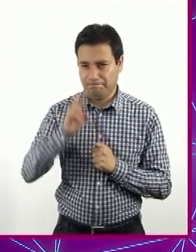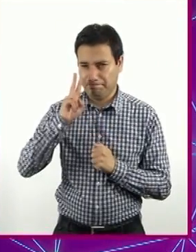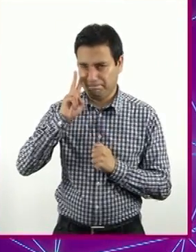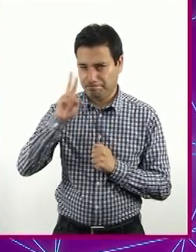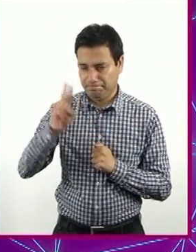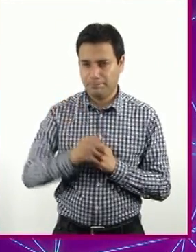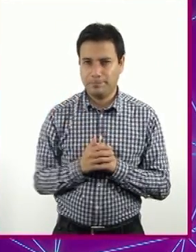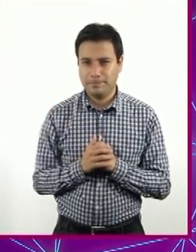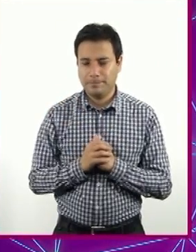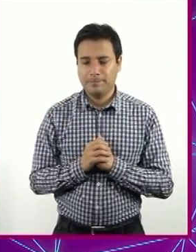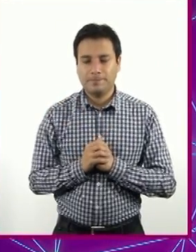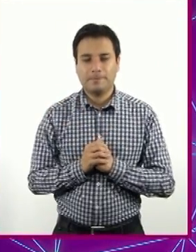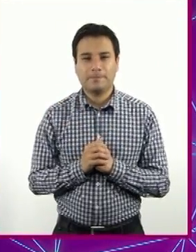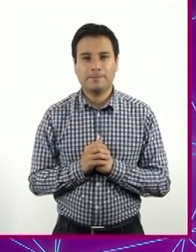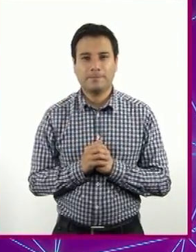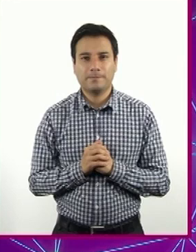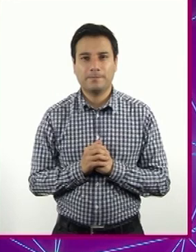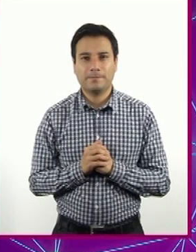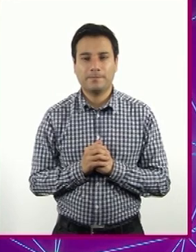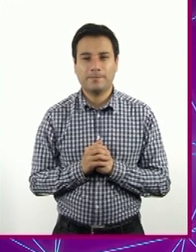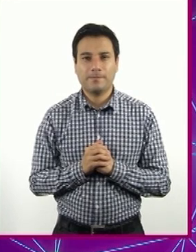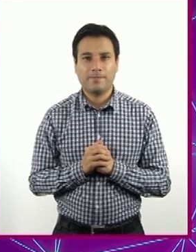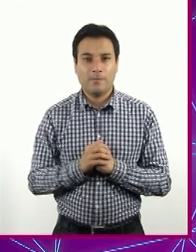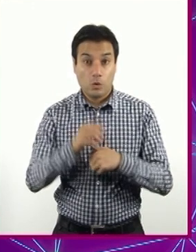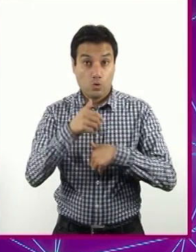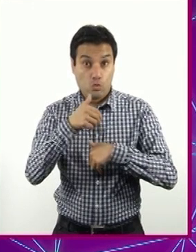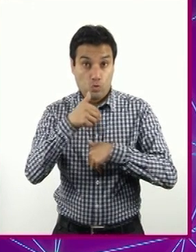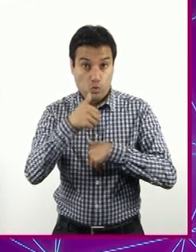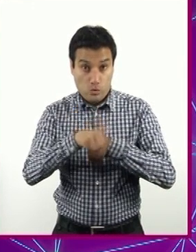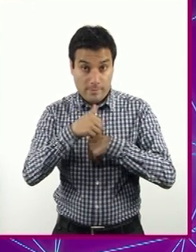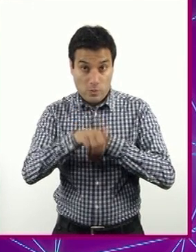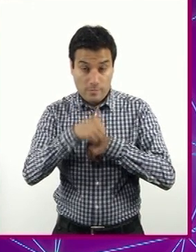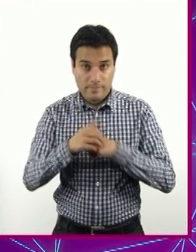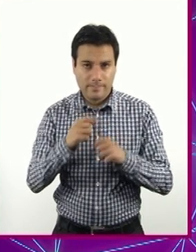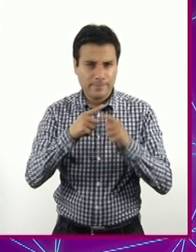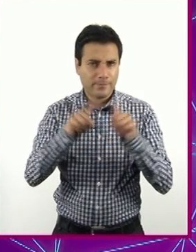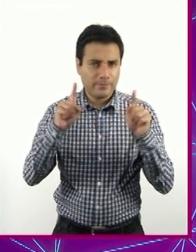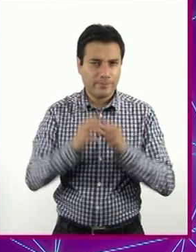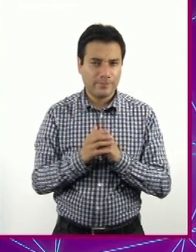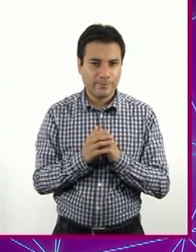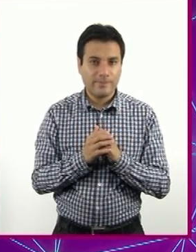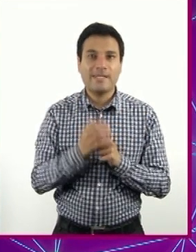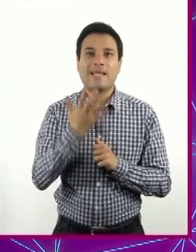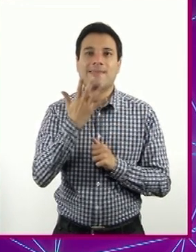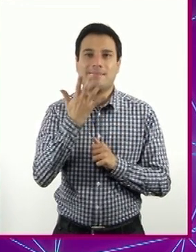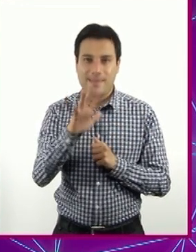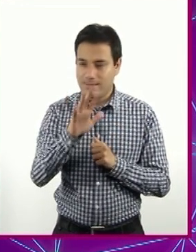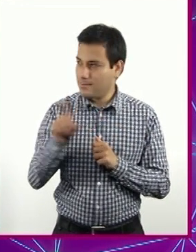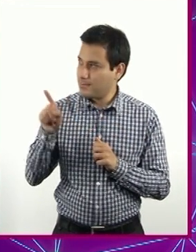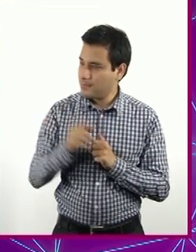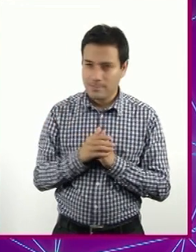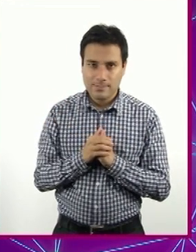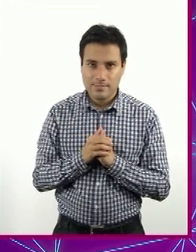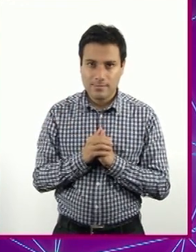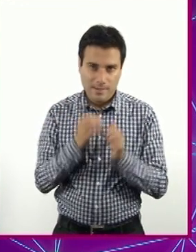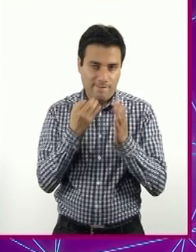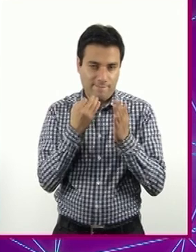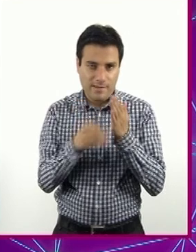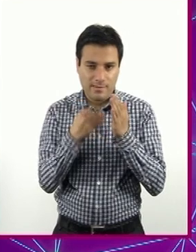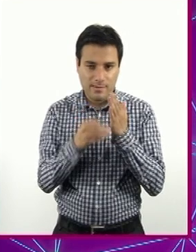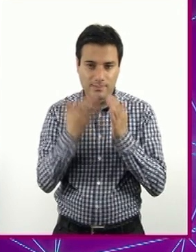Observamos que las diferencias del número que estamos buscando es 10. Por lo